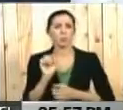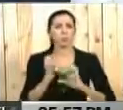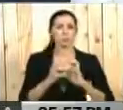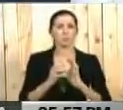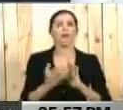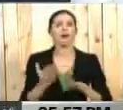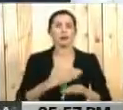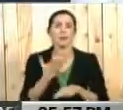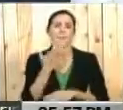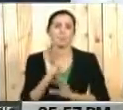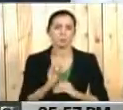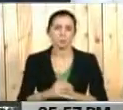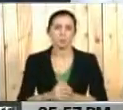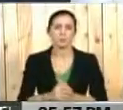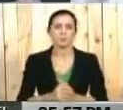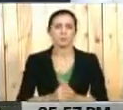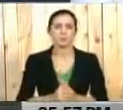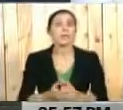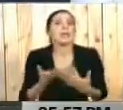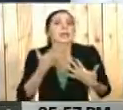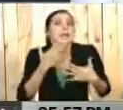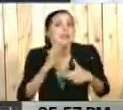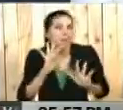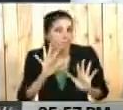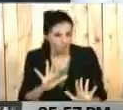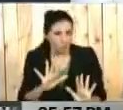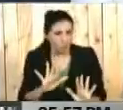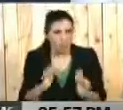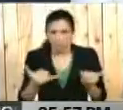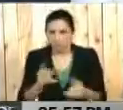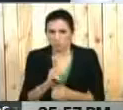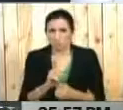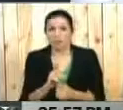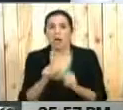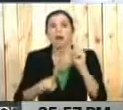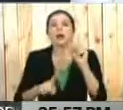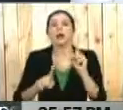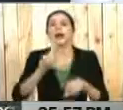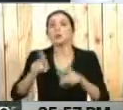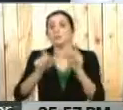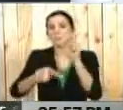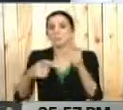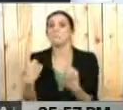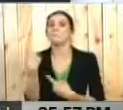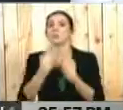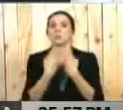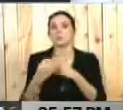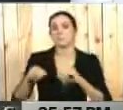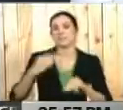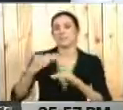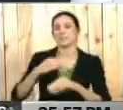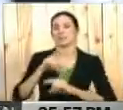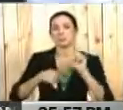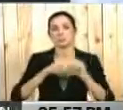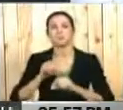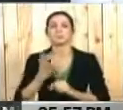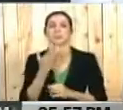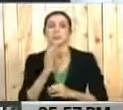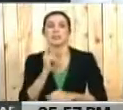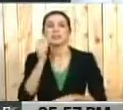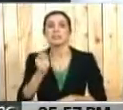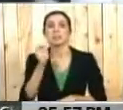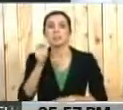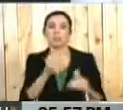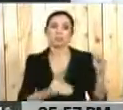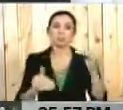pero en un caso hipotético, y se lo pregunto porque hay gente que lo está planteando en redes sociales, sí. Supongamos que el Tribunal Supremo de Justicia, en una de sus